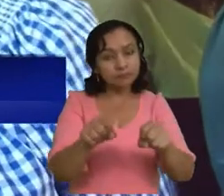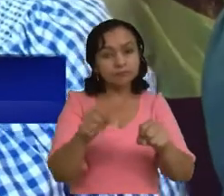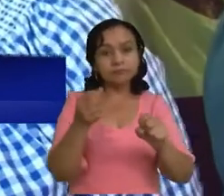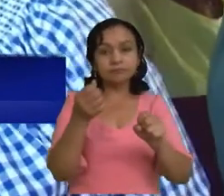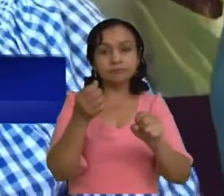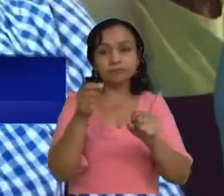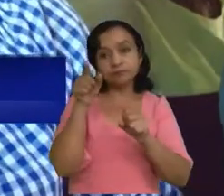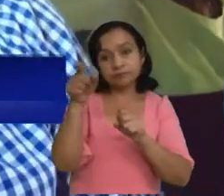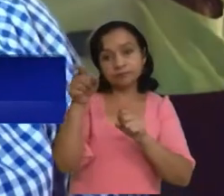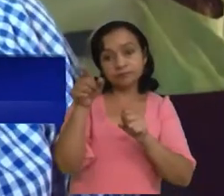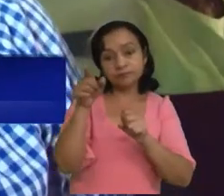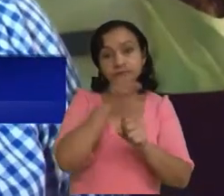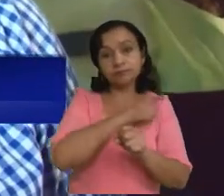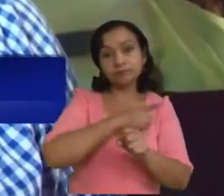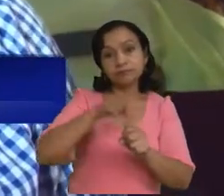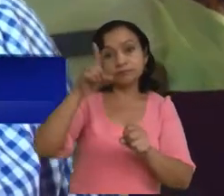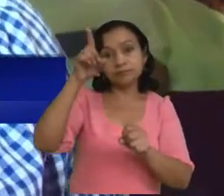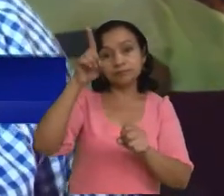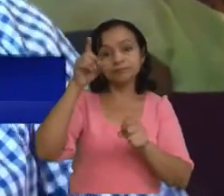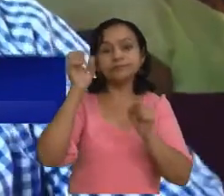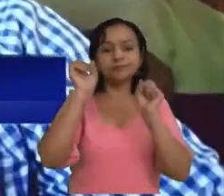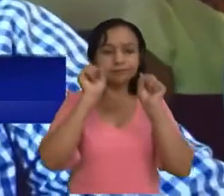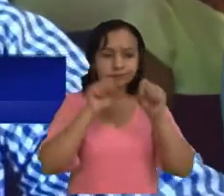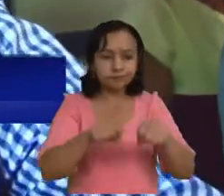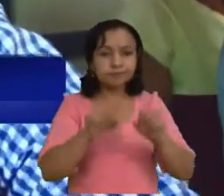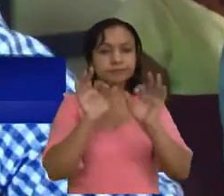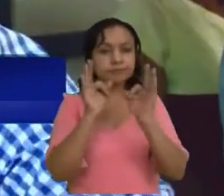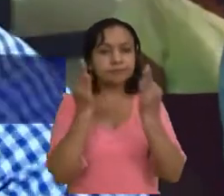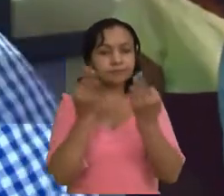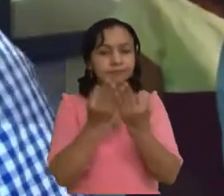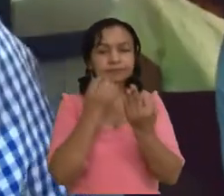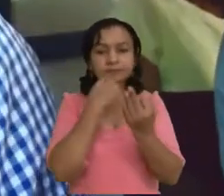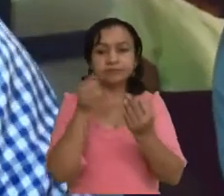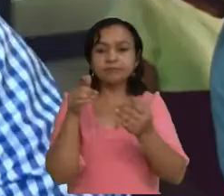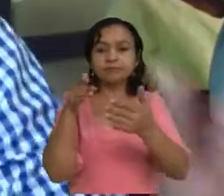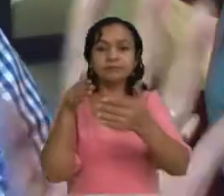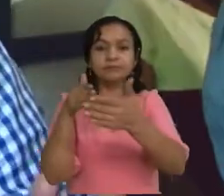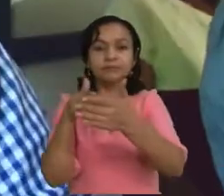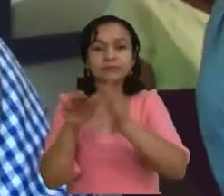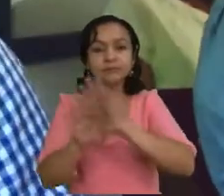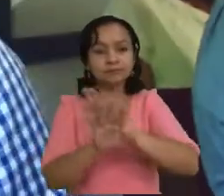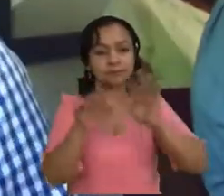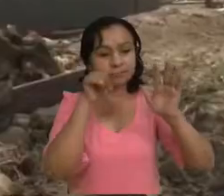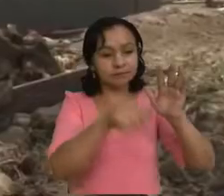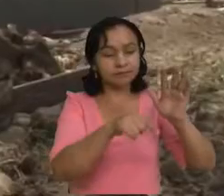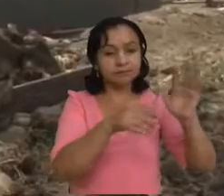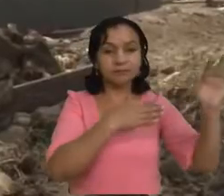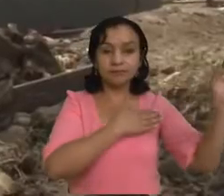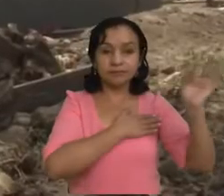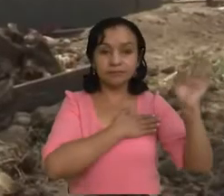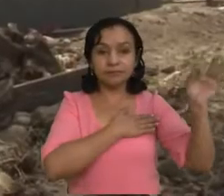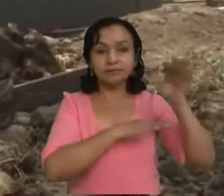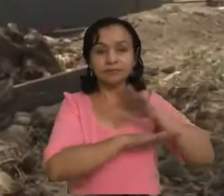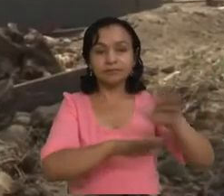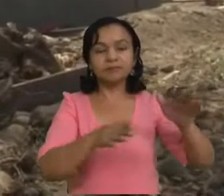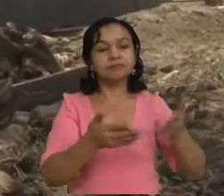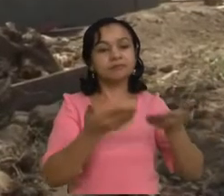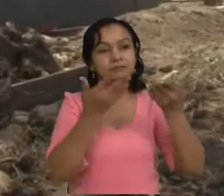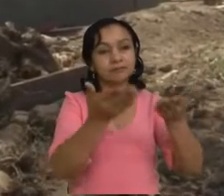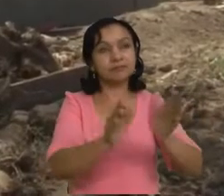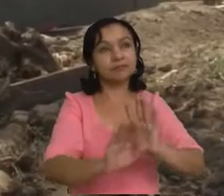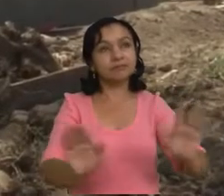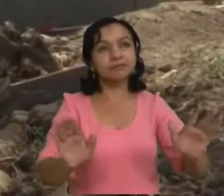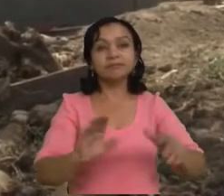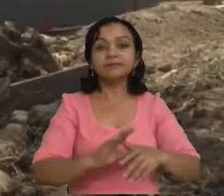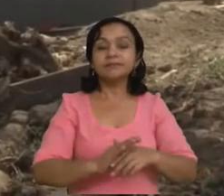Dios. Pero hoy ya podemos decir a las familias que eso ya está prácticamente terminado. A final de este mes lo estaremos entregando.